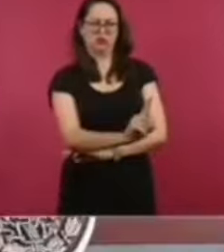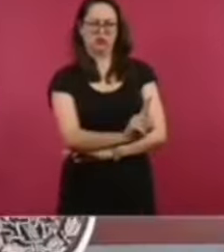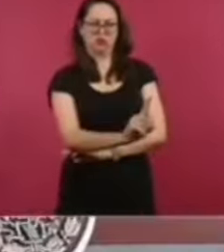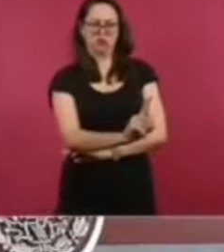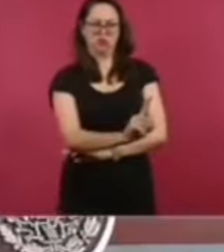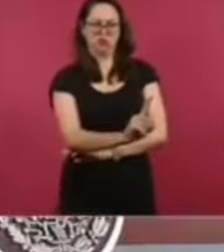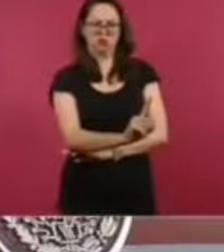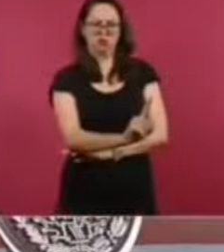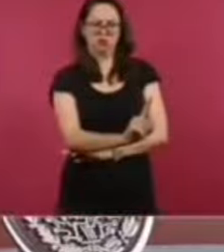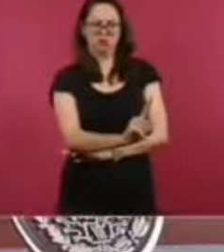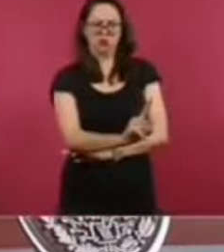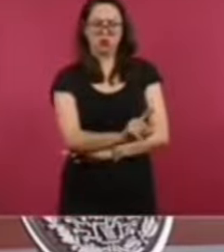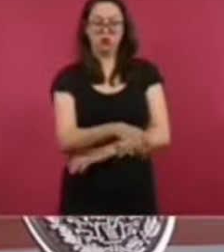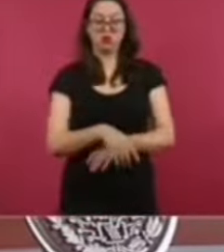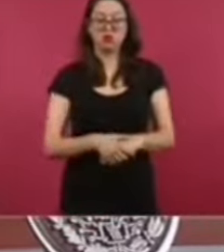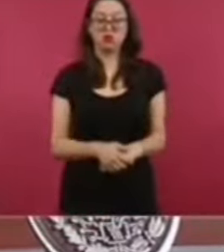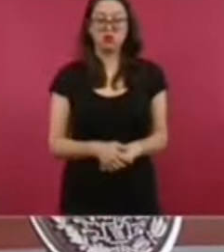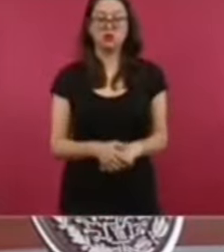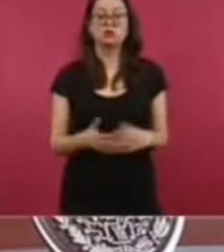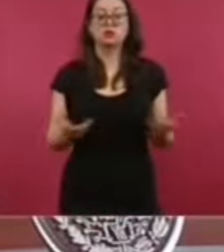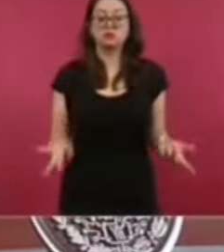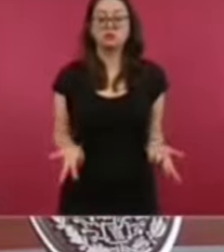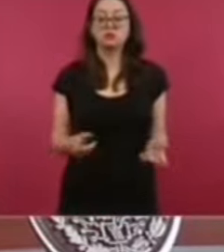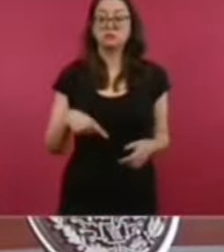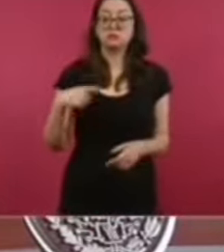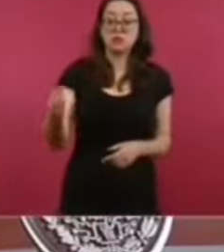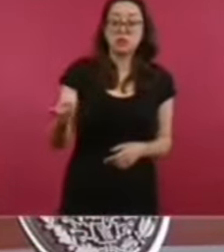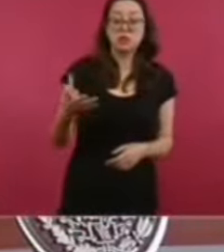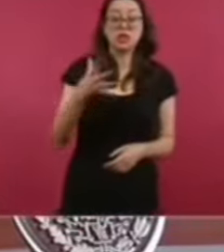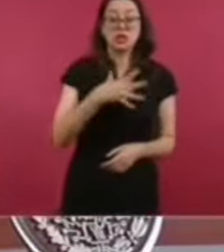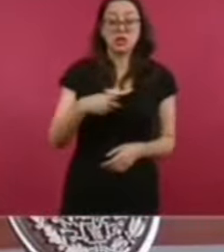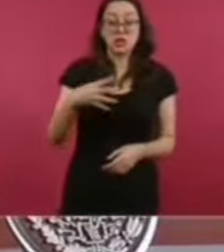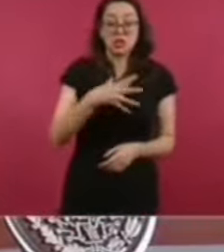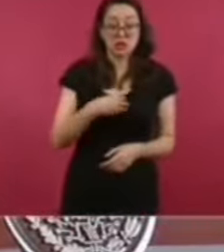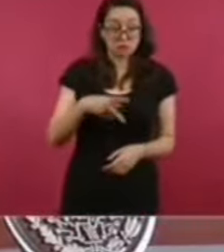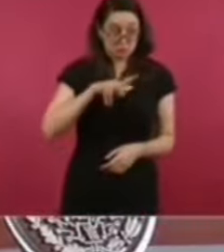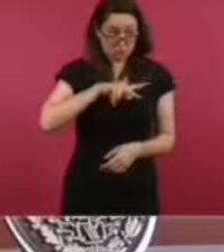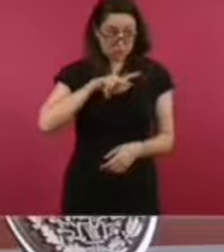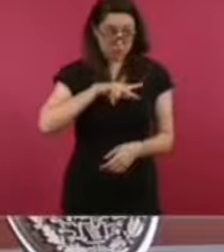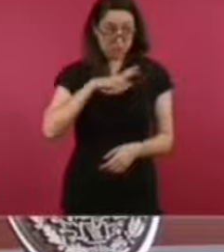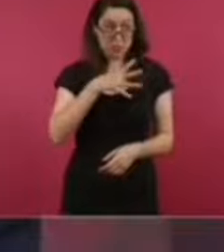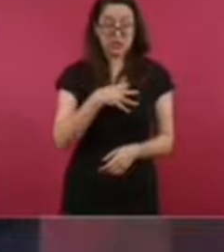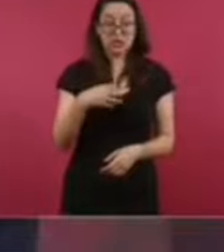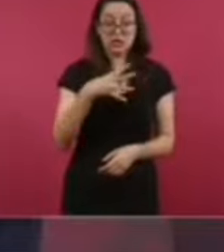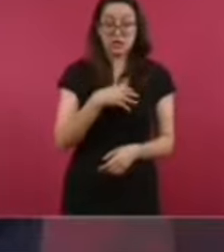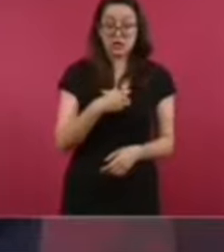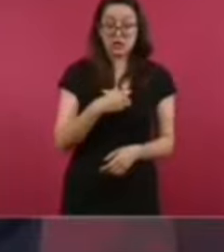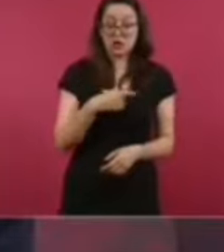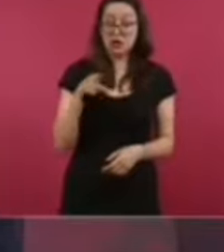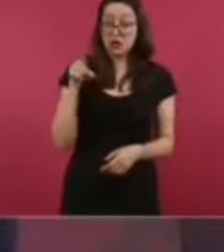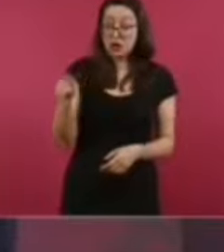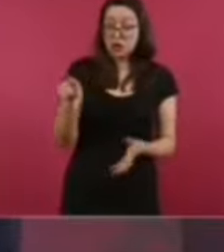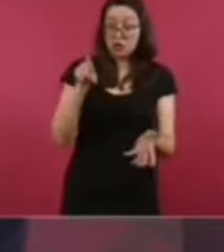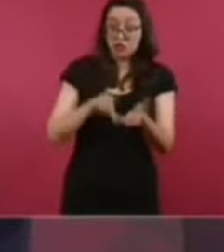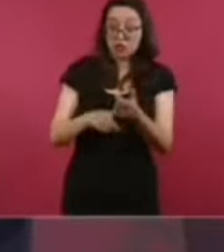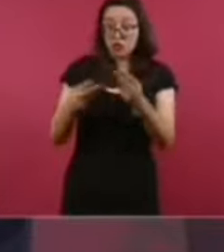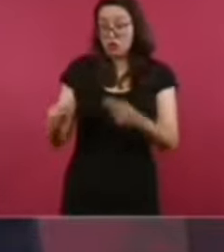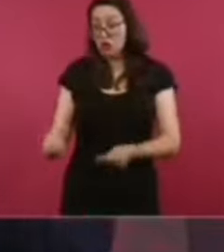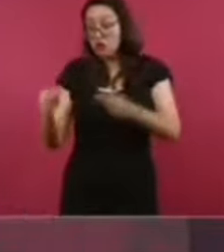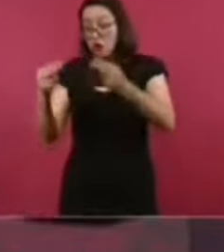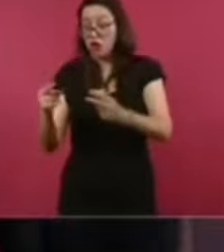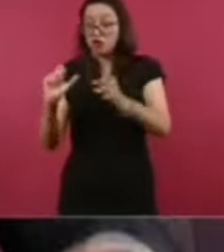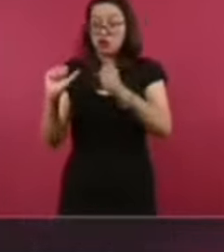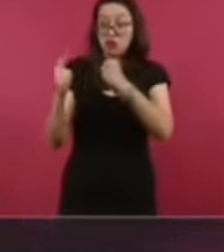si mis hijos están metidos en un negocio ilícito,